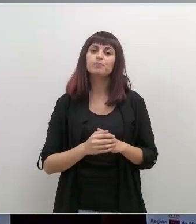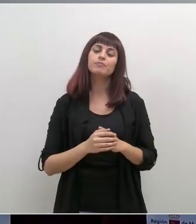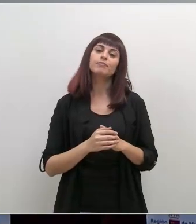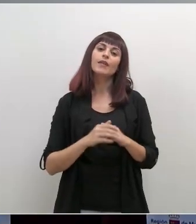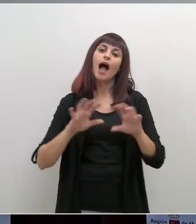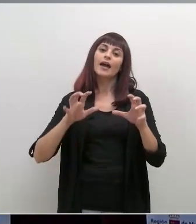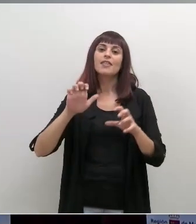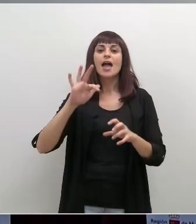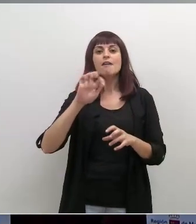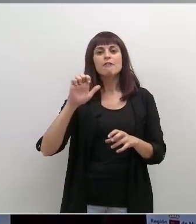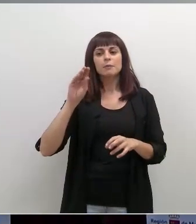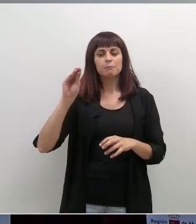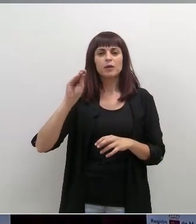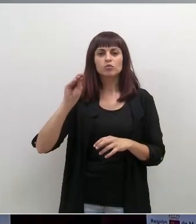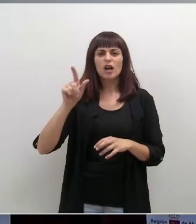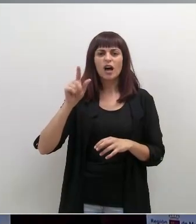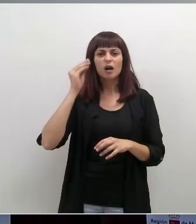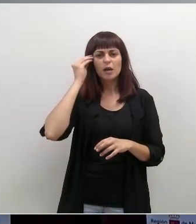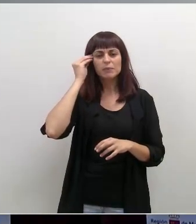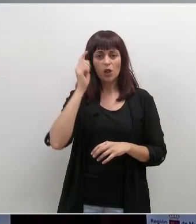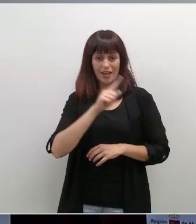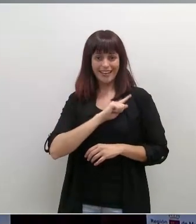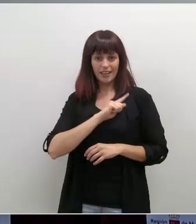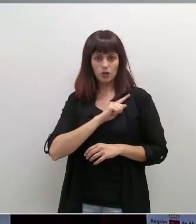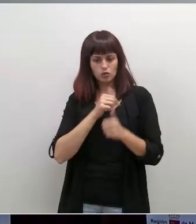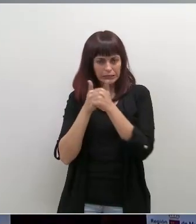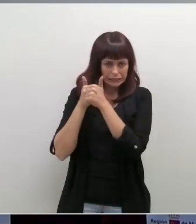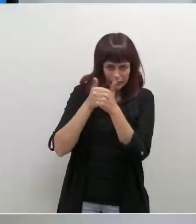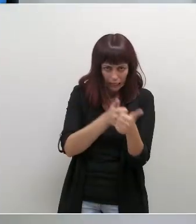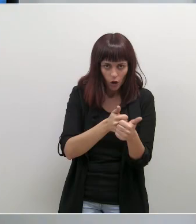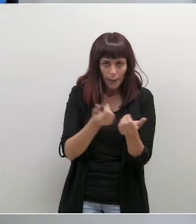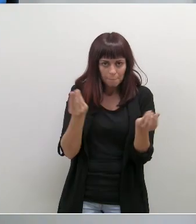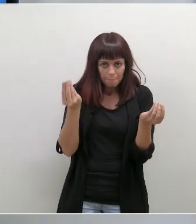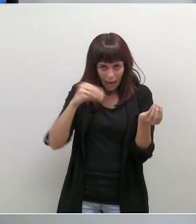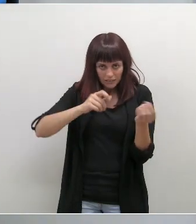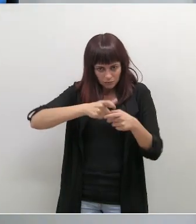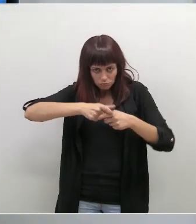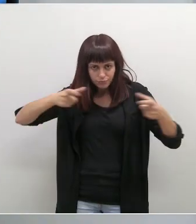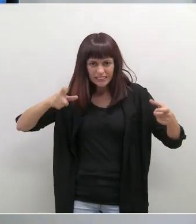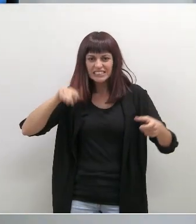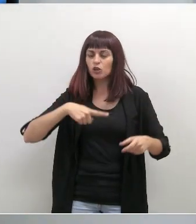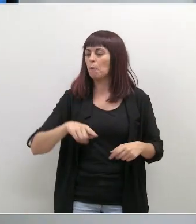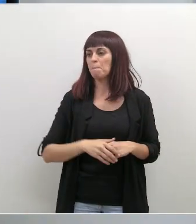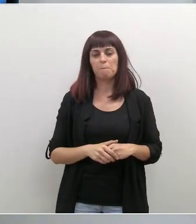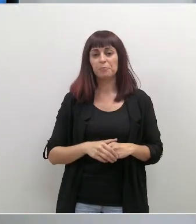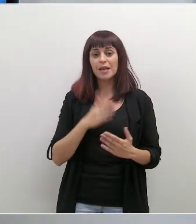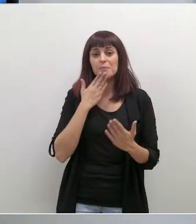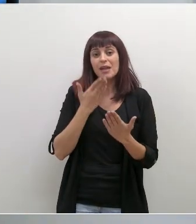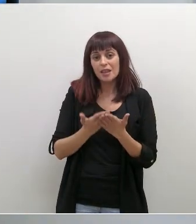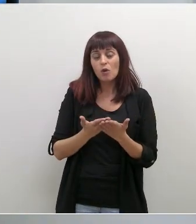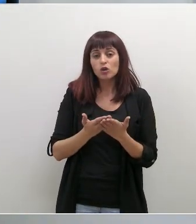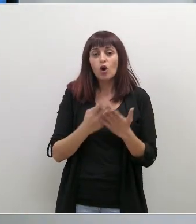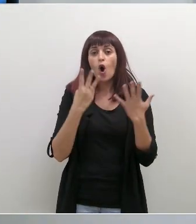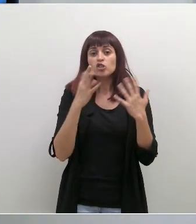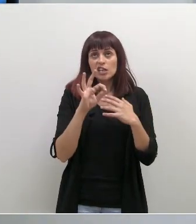si tienen pensado incorporar más rastreadores del Ejército. En principio no, o sea, le pedimos al Ejército en principio 80,